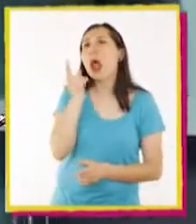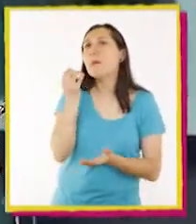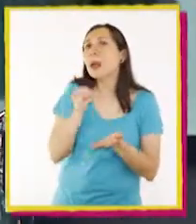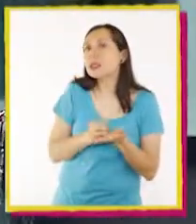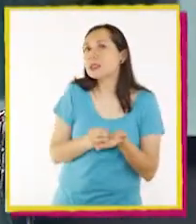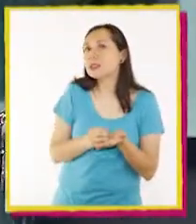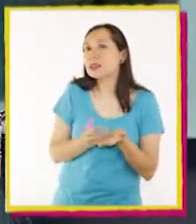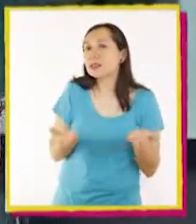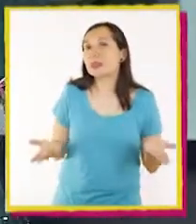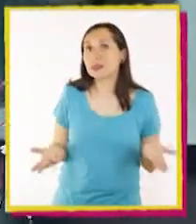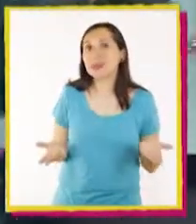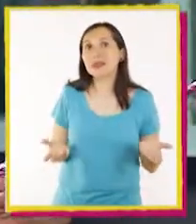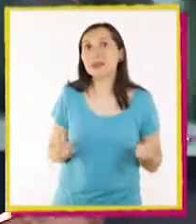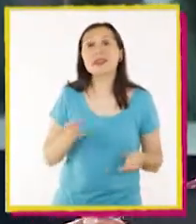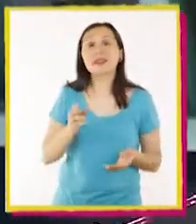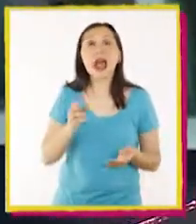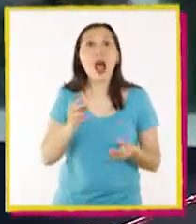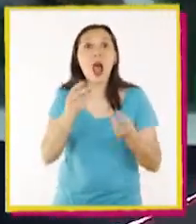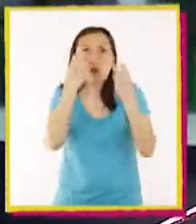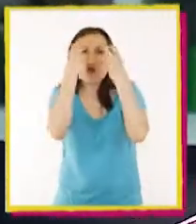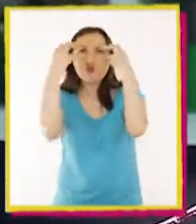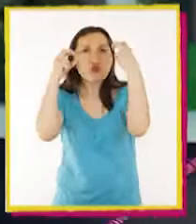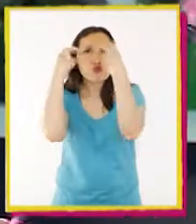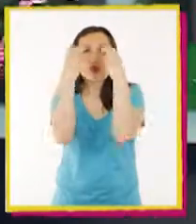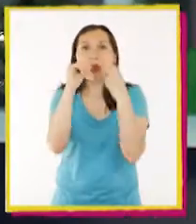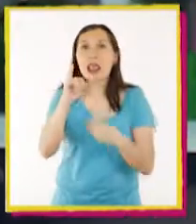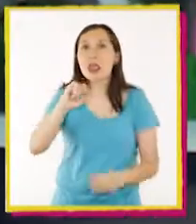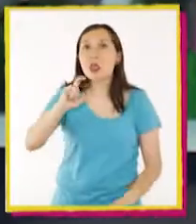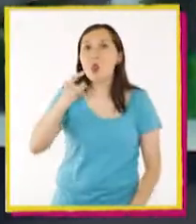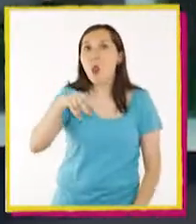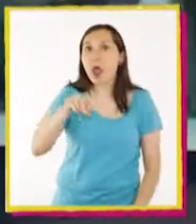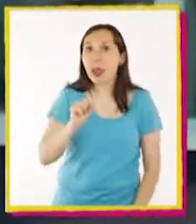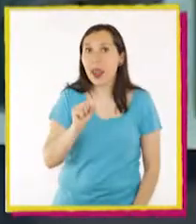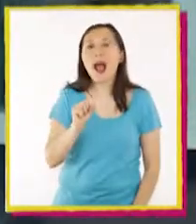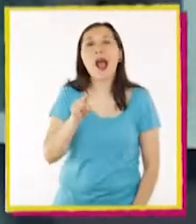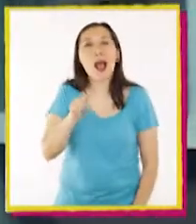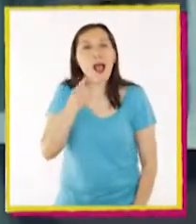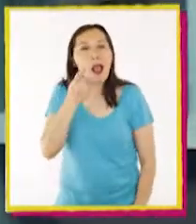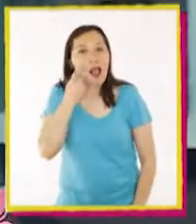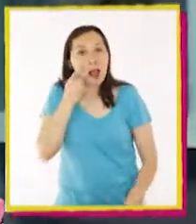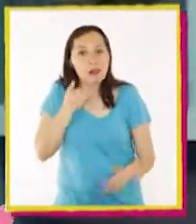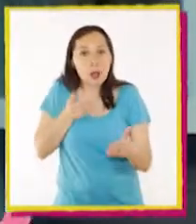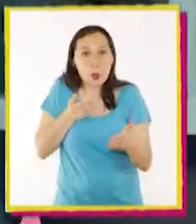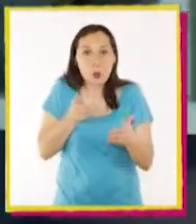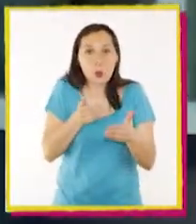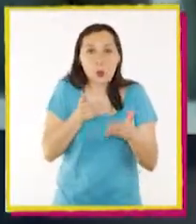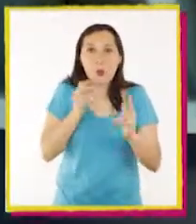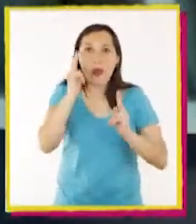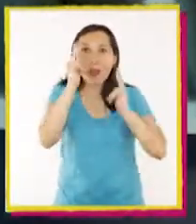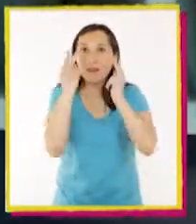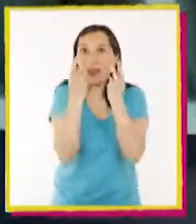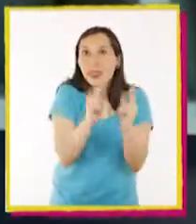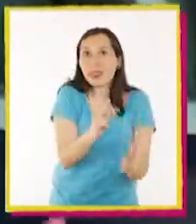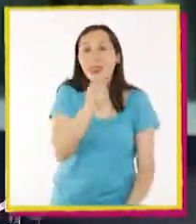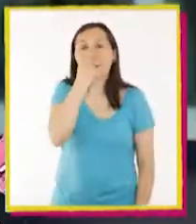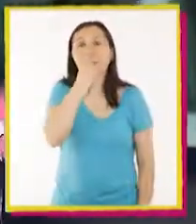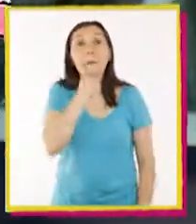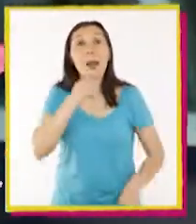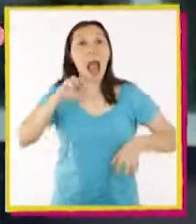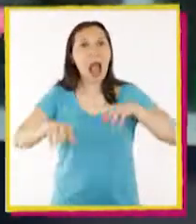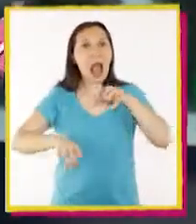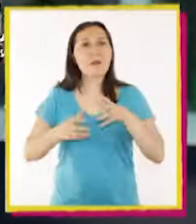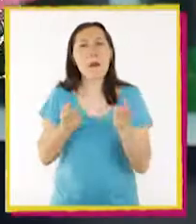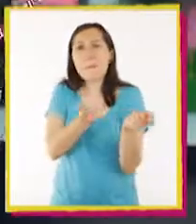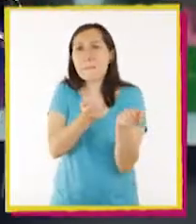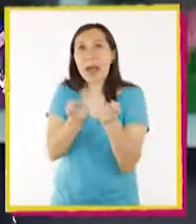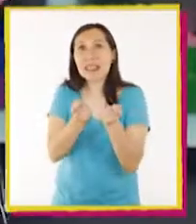ser? ¡La iguana! ¡Claro! Y nos estamos acercando cada vez más al disfraz de Chester. Es